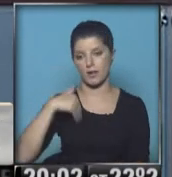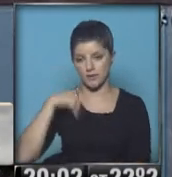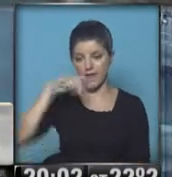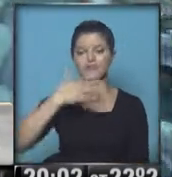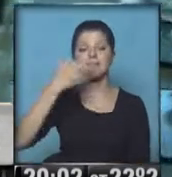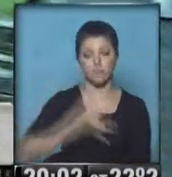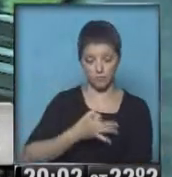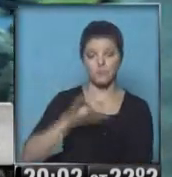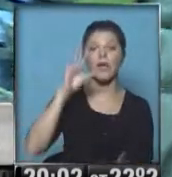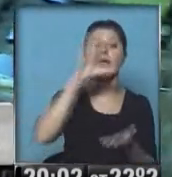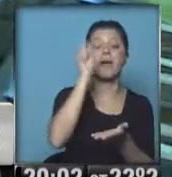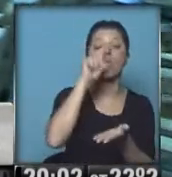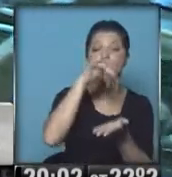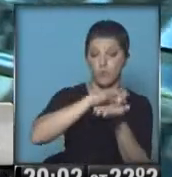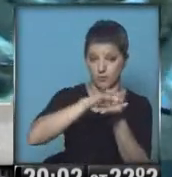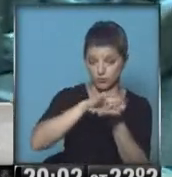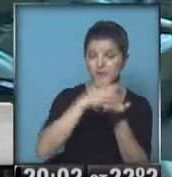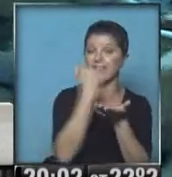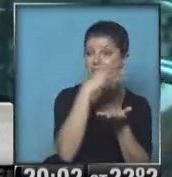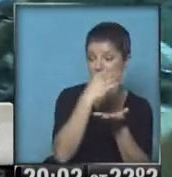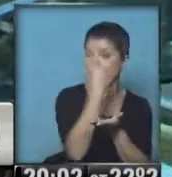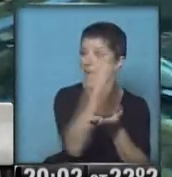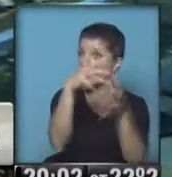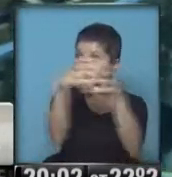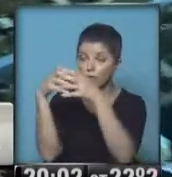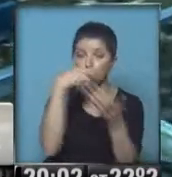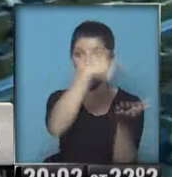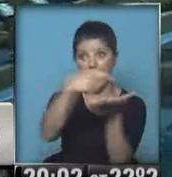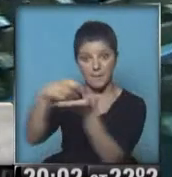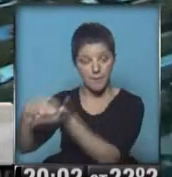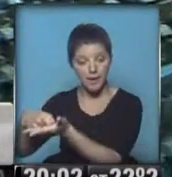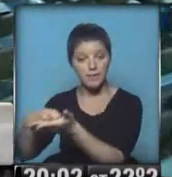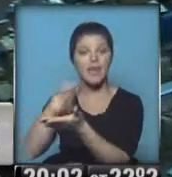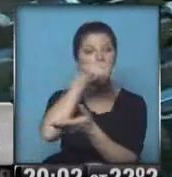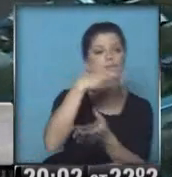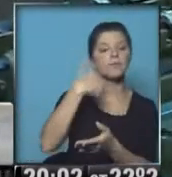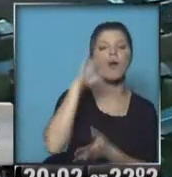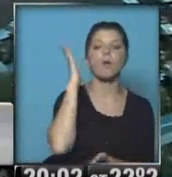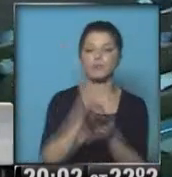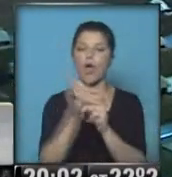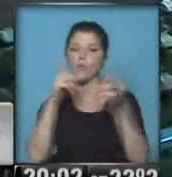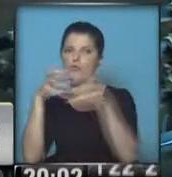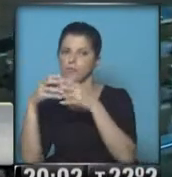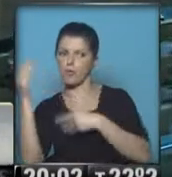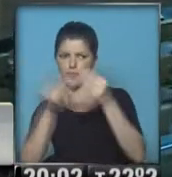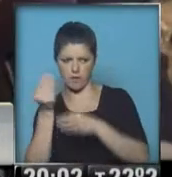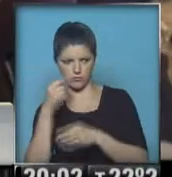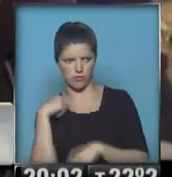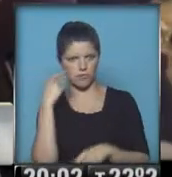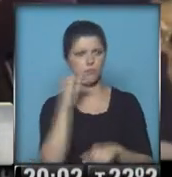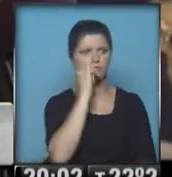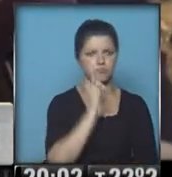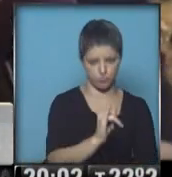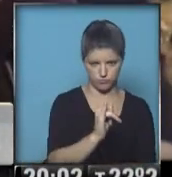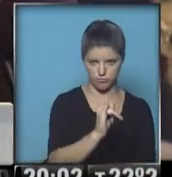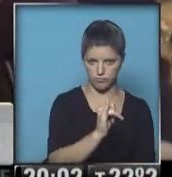Banco de Nueva York, que debía pagar a los bonistas y no lo hizo cumpliendo el fallo de Grieza, fue demandado por un grupo de inversores liderados por George